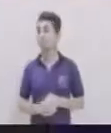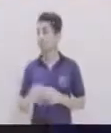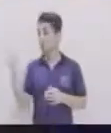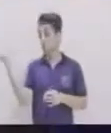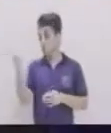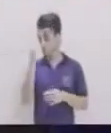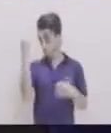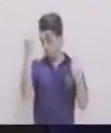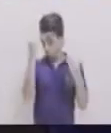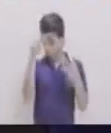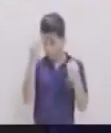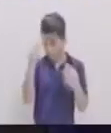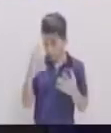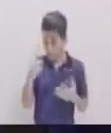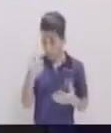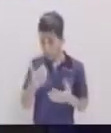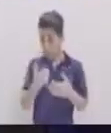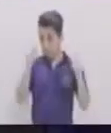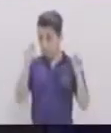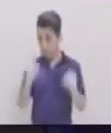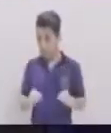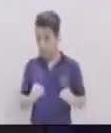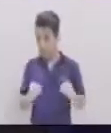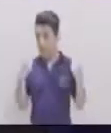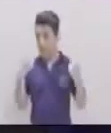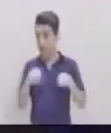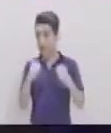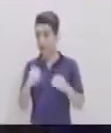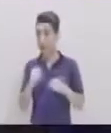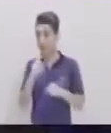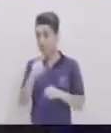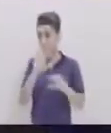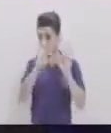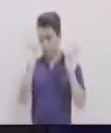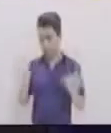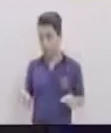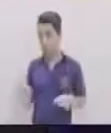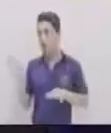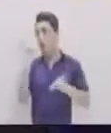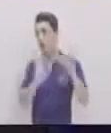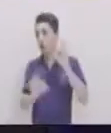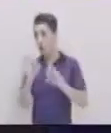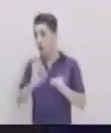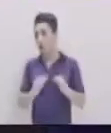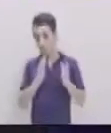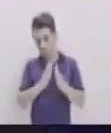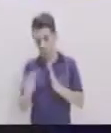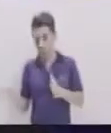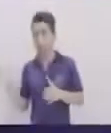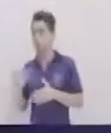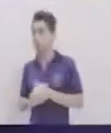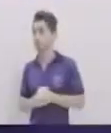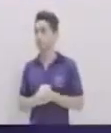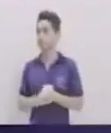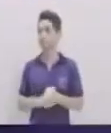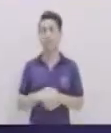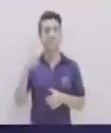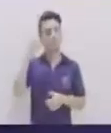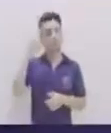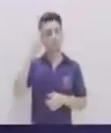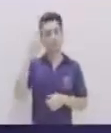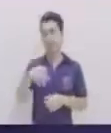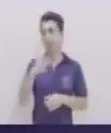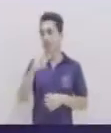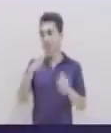Toda la información que tenemos a la mano podemos realizarla de esta manera o organizarla de esta manera.